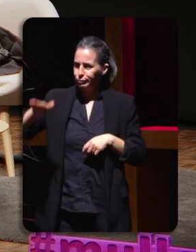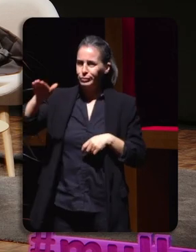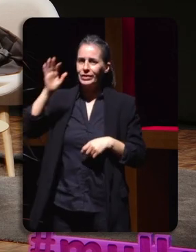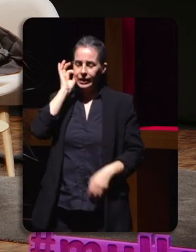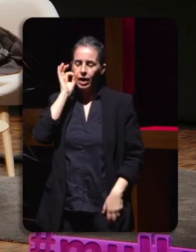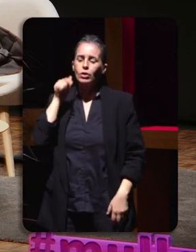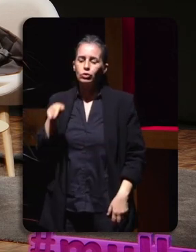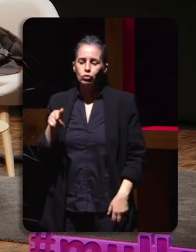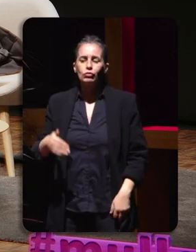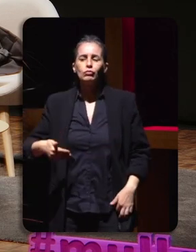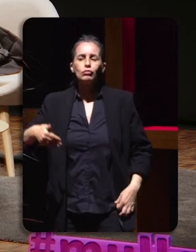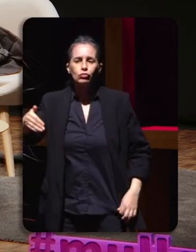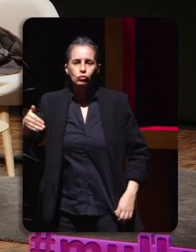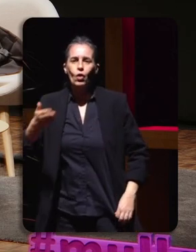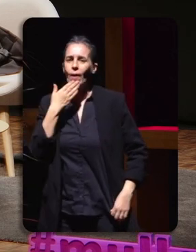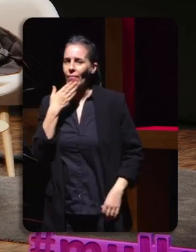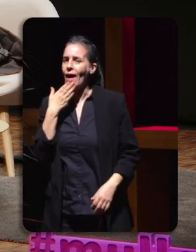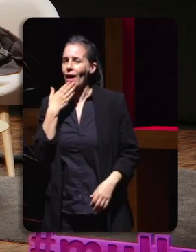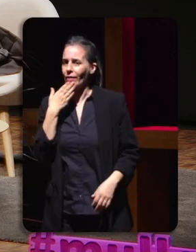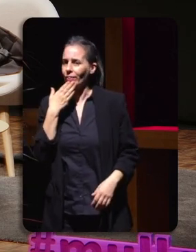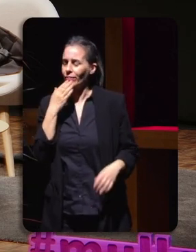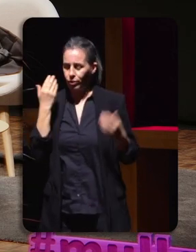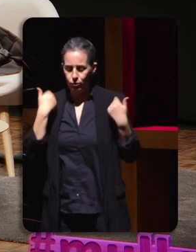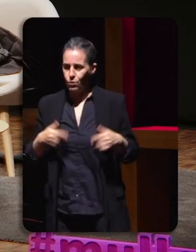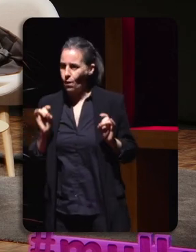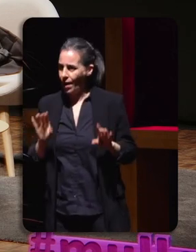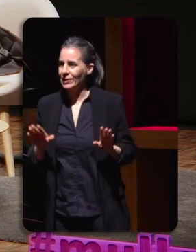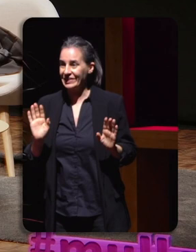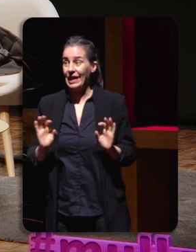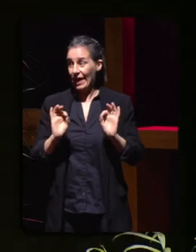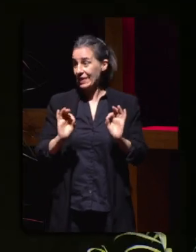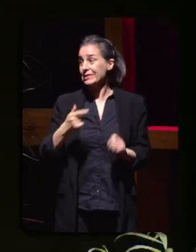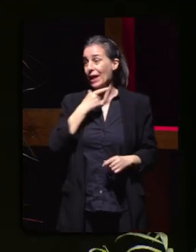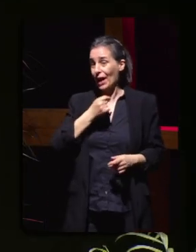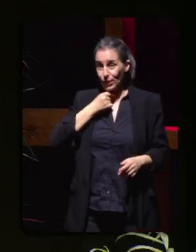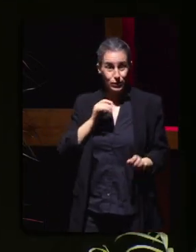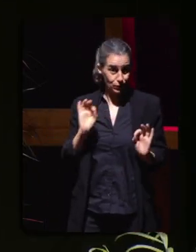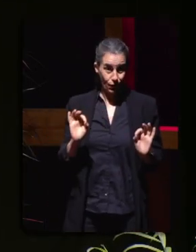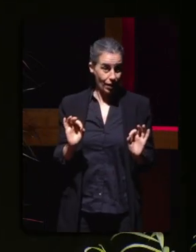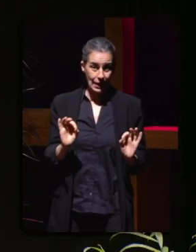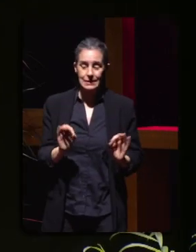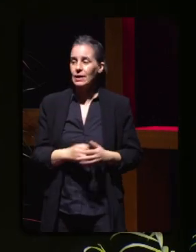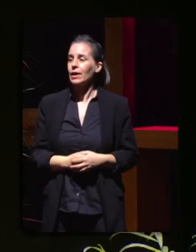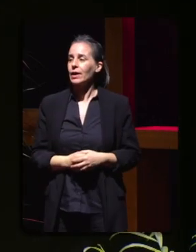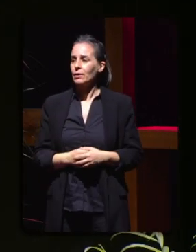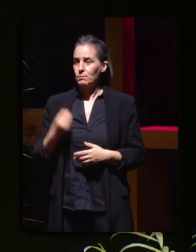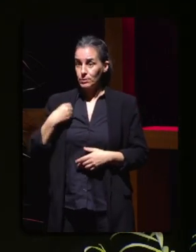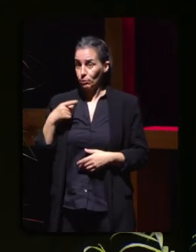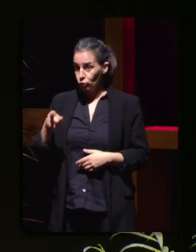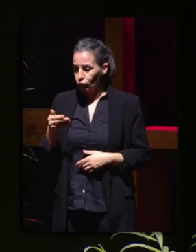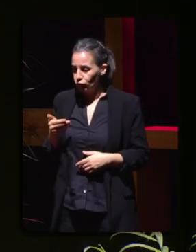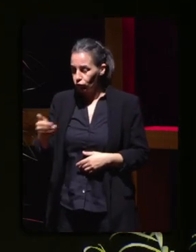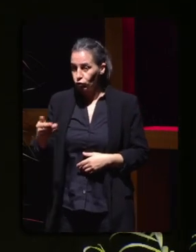cuando tengas al hijo no quiero no quiero no es graciosos quiere decir que igual lo cuento que parece Pero esto es así cuando tengas al niño tú